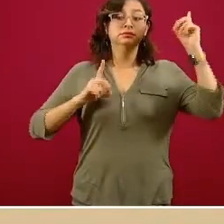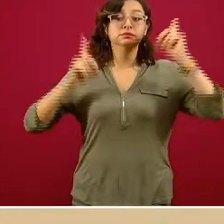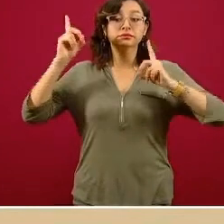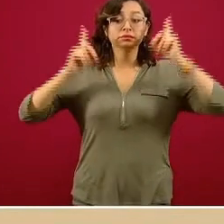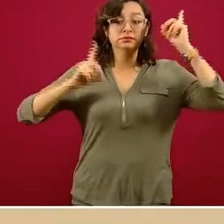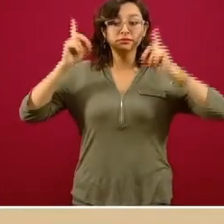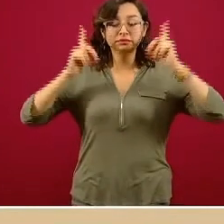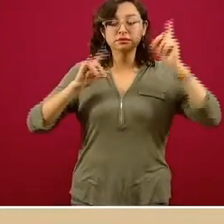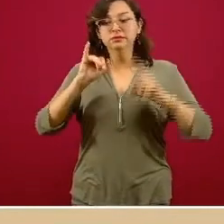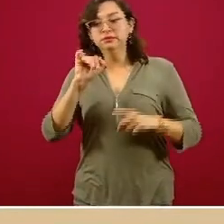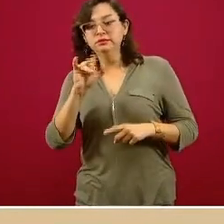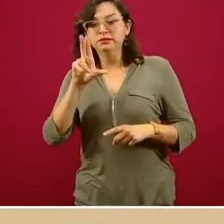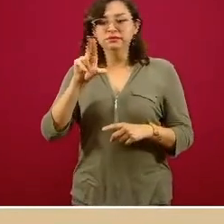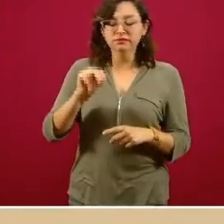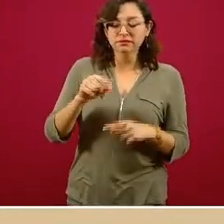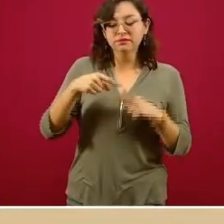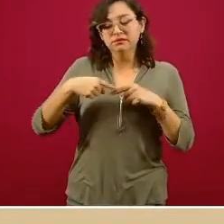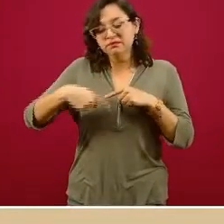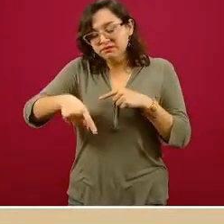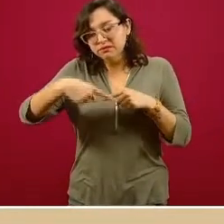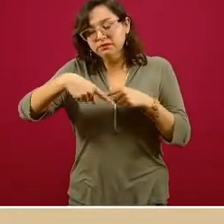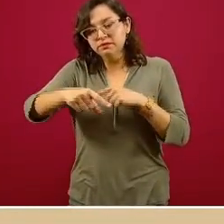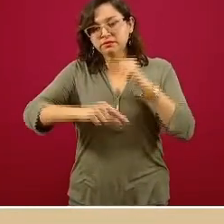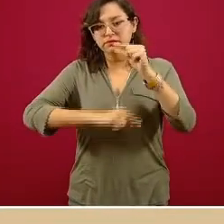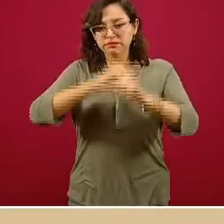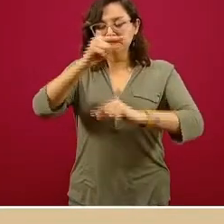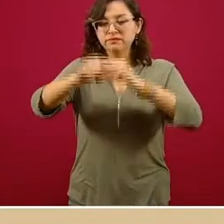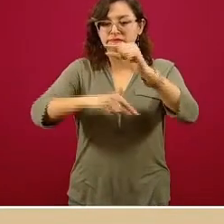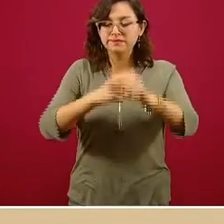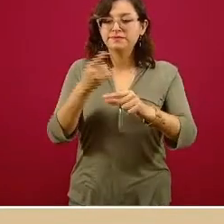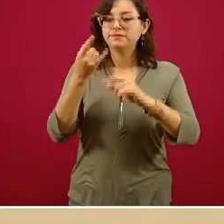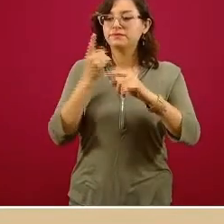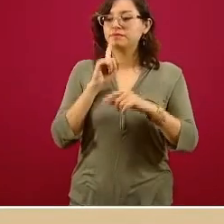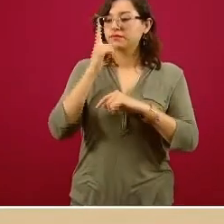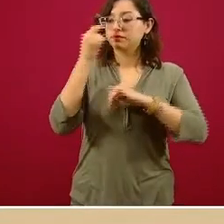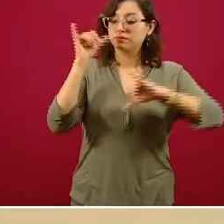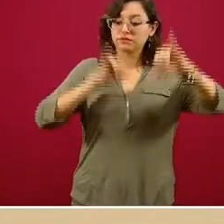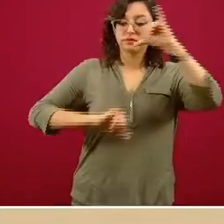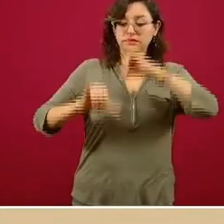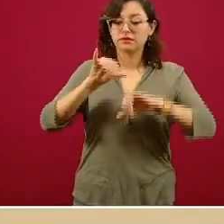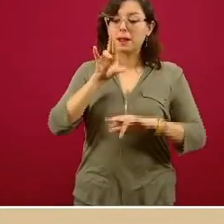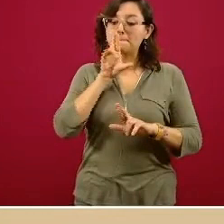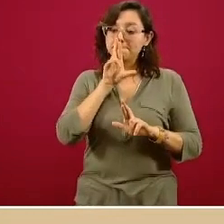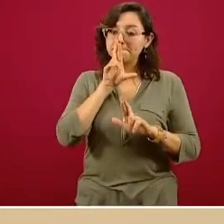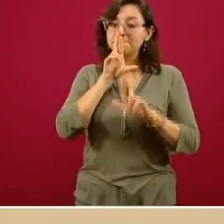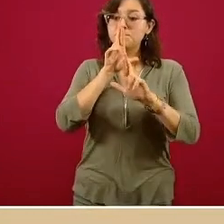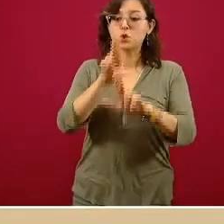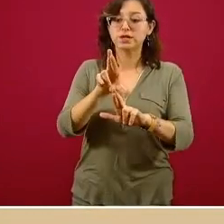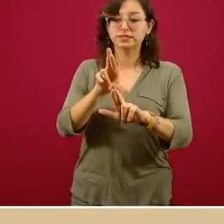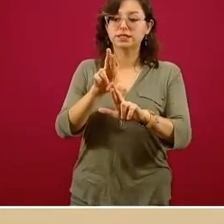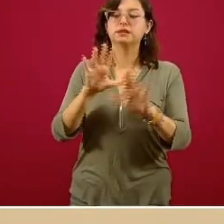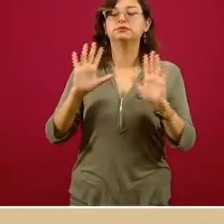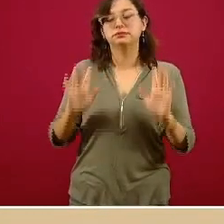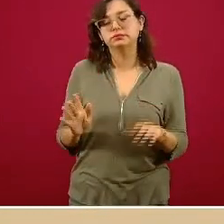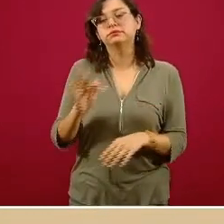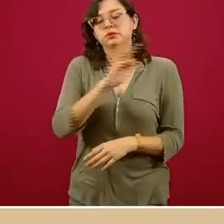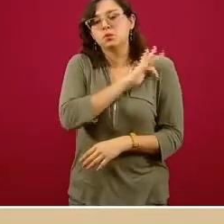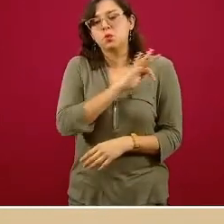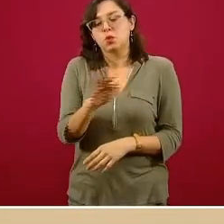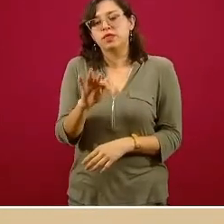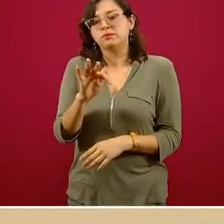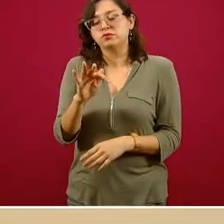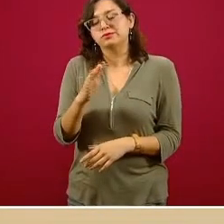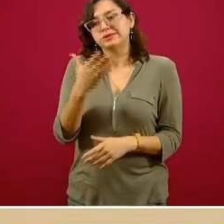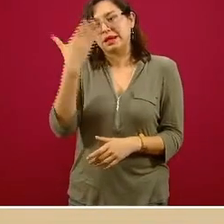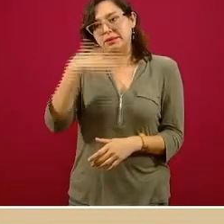sospechosa. Esperamos que en los siguientes días, con la emisión de su resultado de la prueba, podamos o